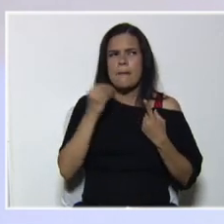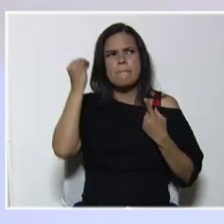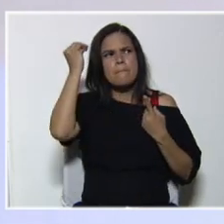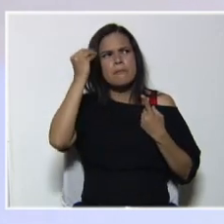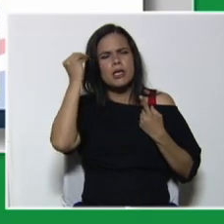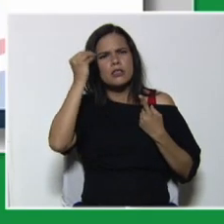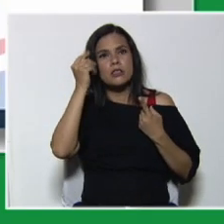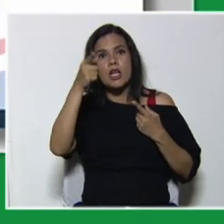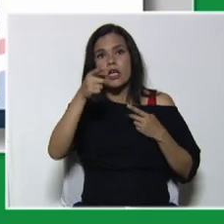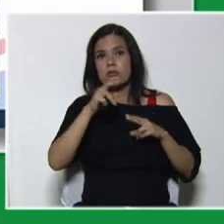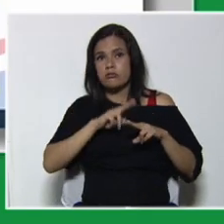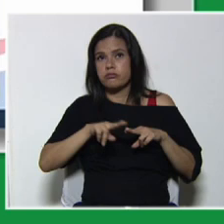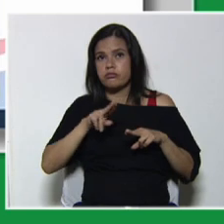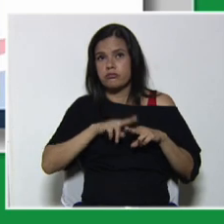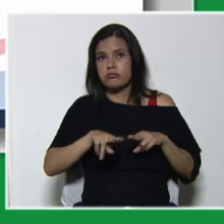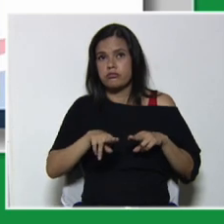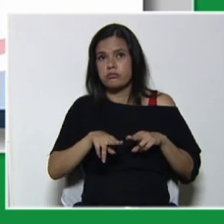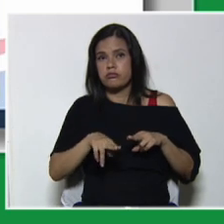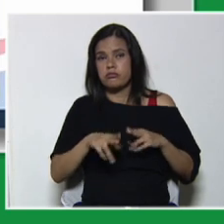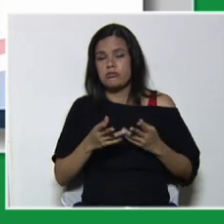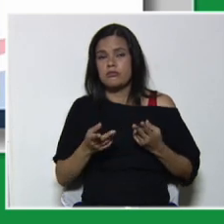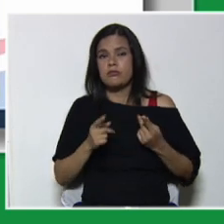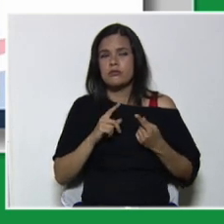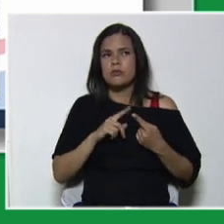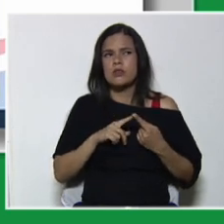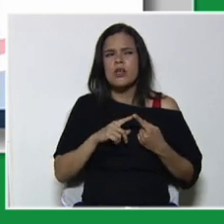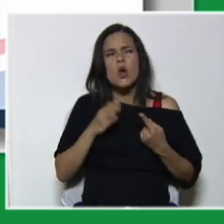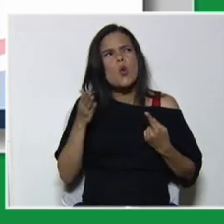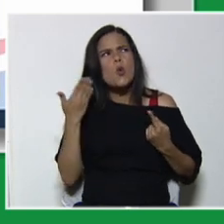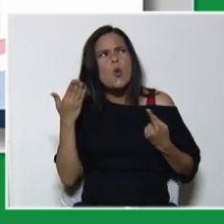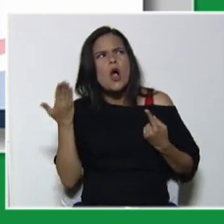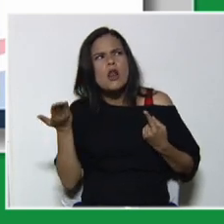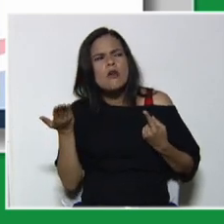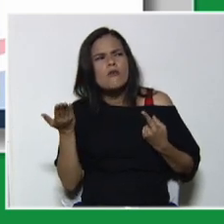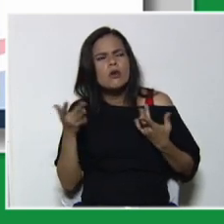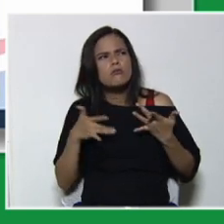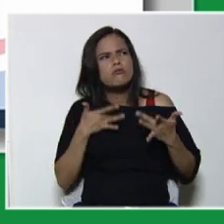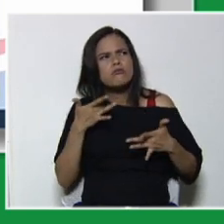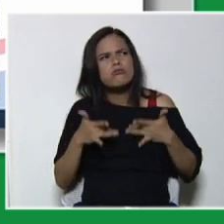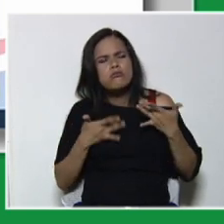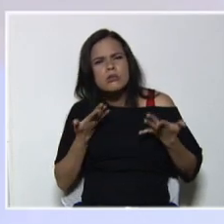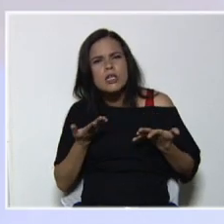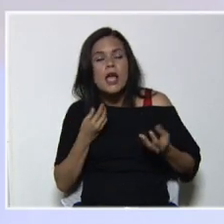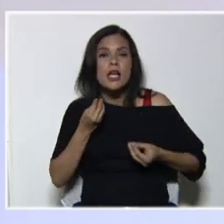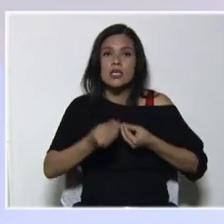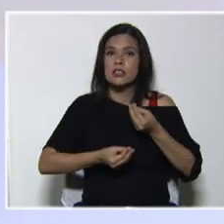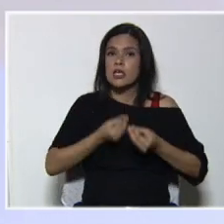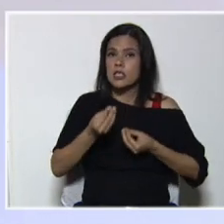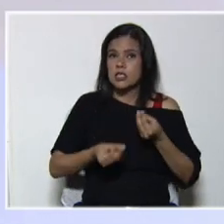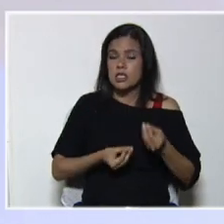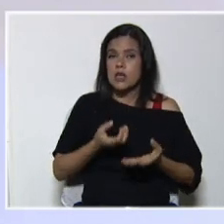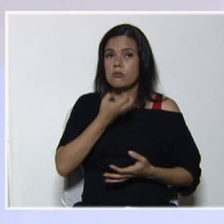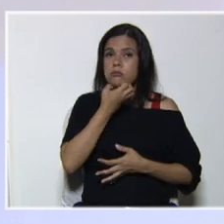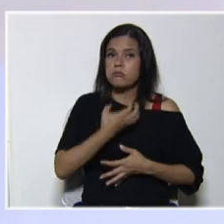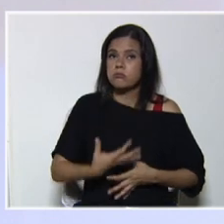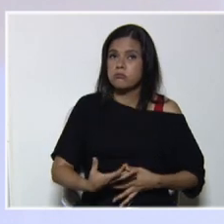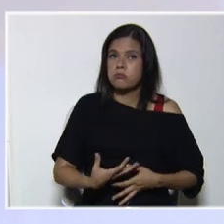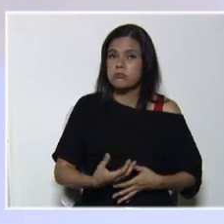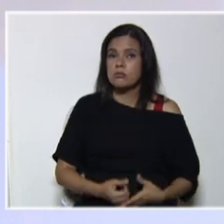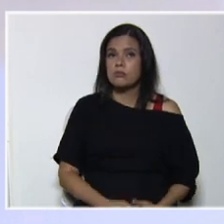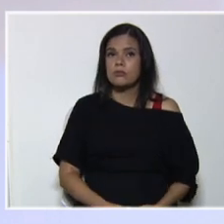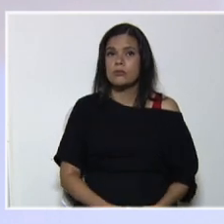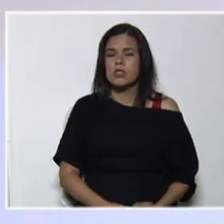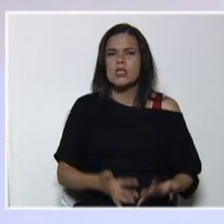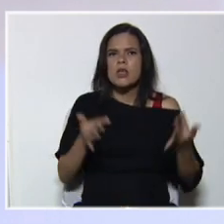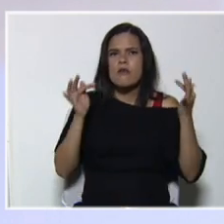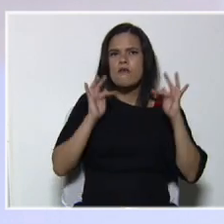a ese niño, a esa niña, ¿verdad?, de cuáles fueron los eventos que sucedieron durante la época de Navidad, de